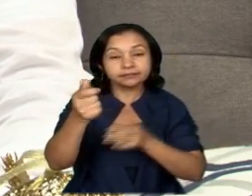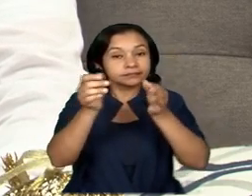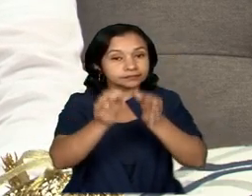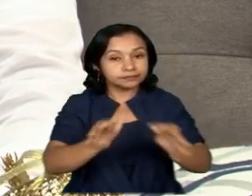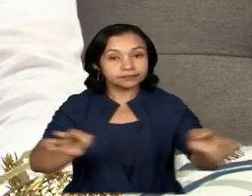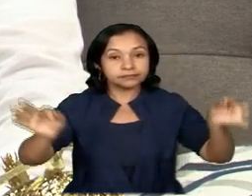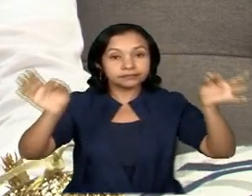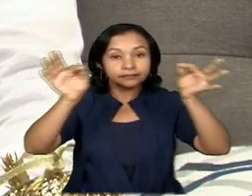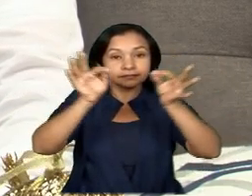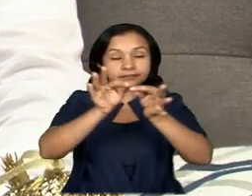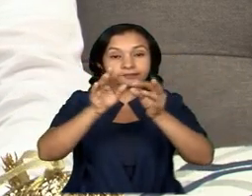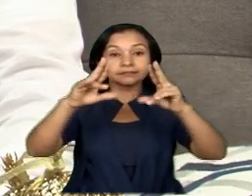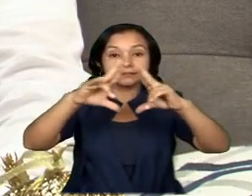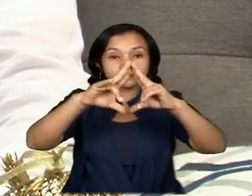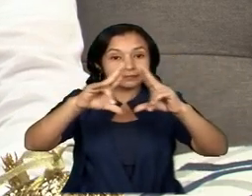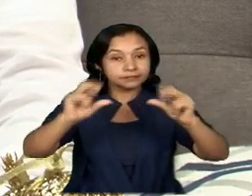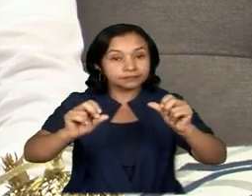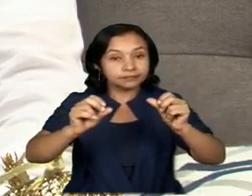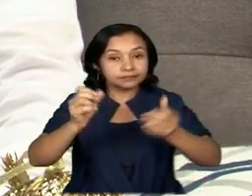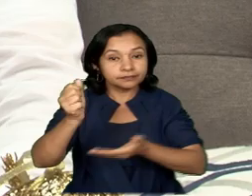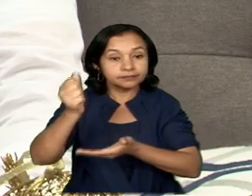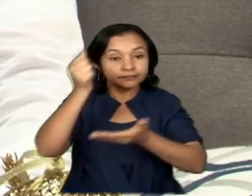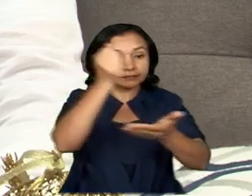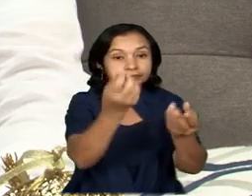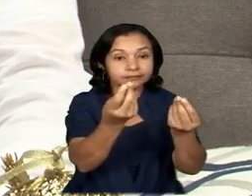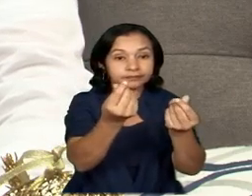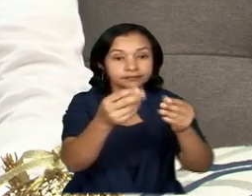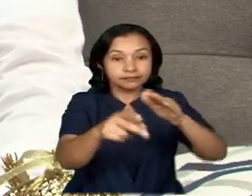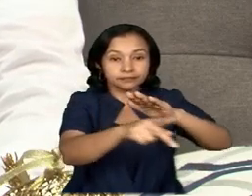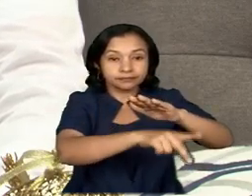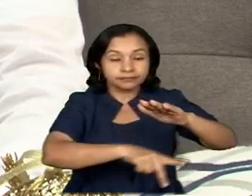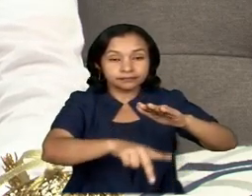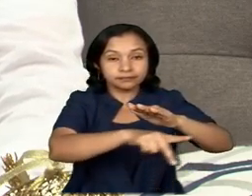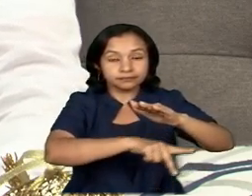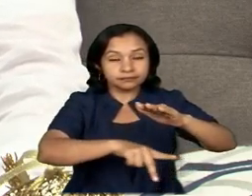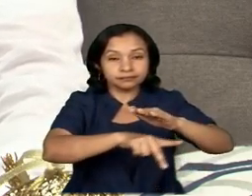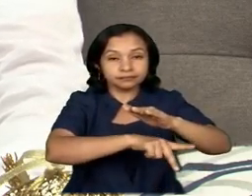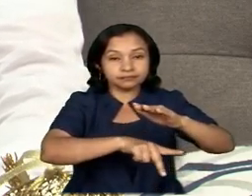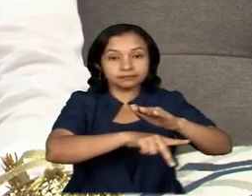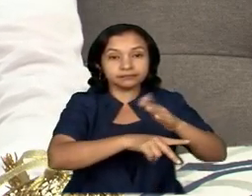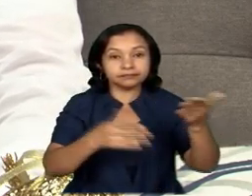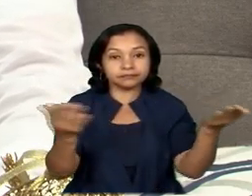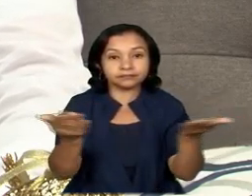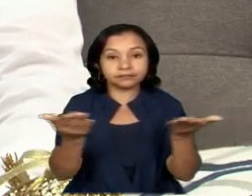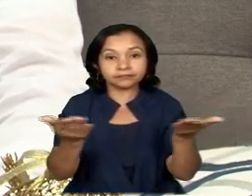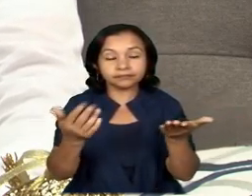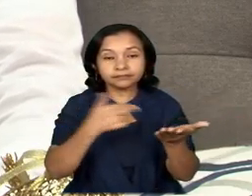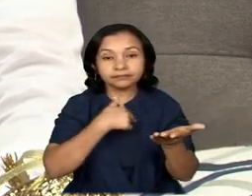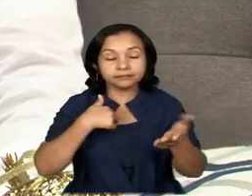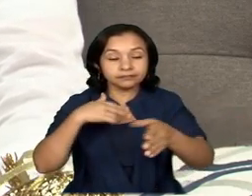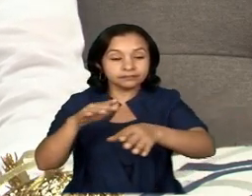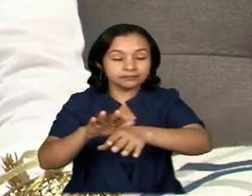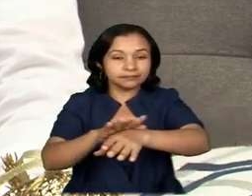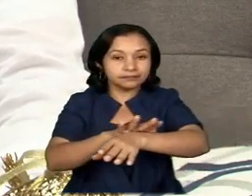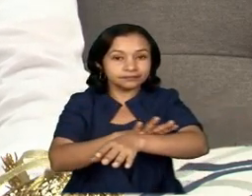importancia que da el gobierno de Nicaragua a la inversión en educación inicial y dicen que se sienten